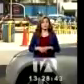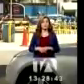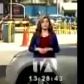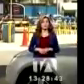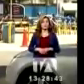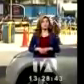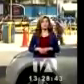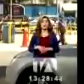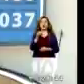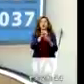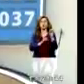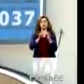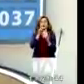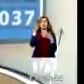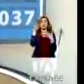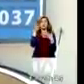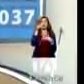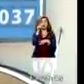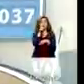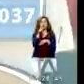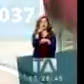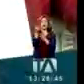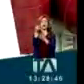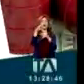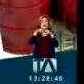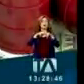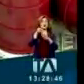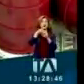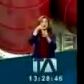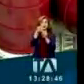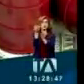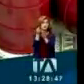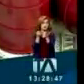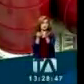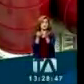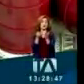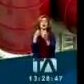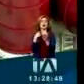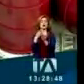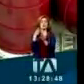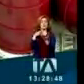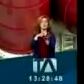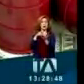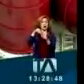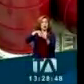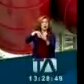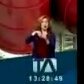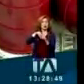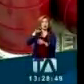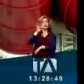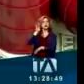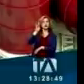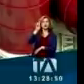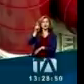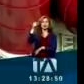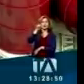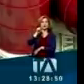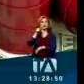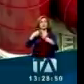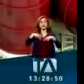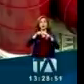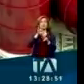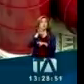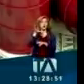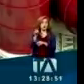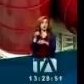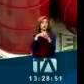Política Fiscal, según la última revisión del presupuesto, el subsidio al diésel importado se preveía en $971 millones, con un precio de